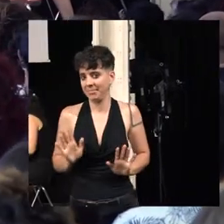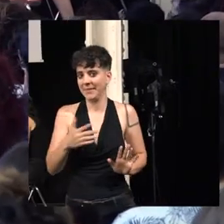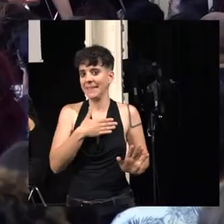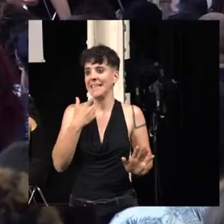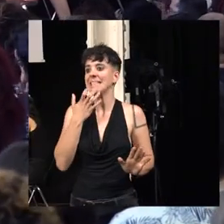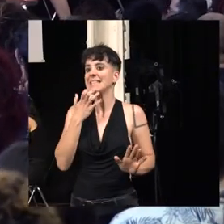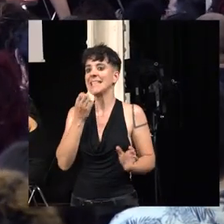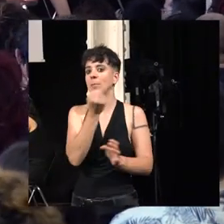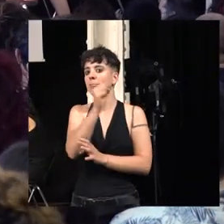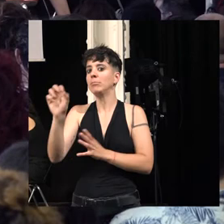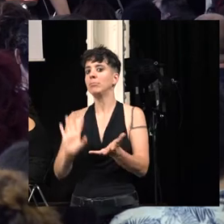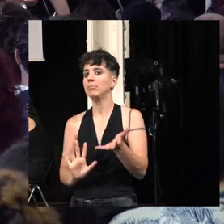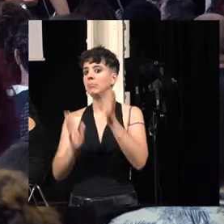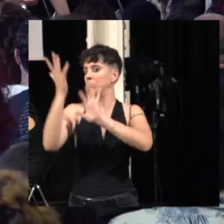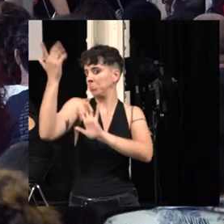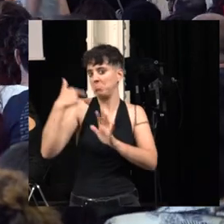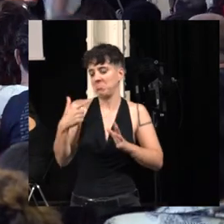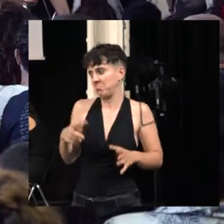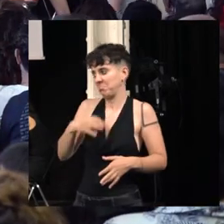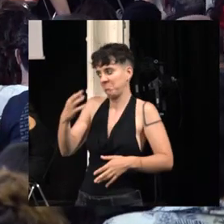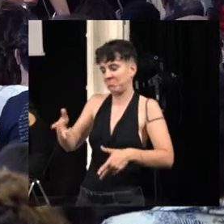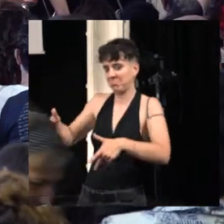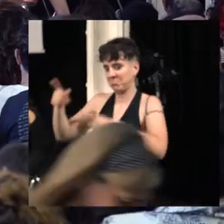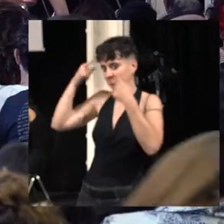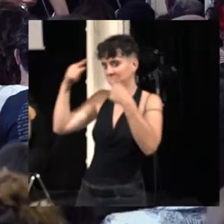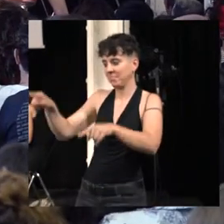revolucionarlos contra los tiempos, también podemos hacerlo.